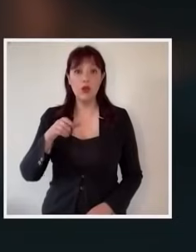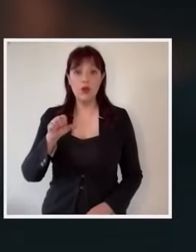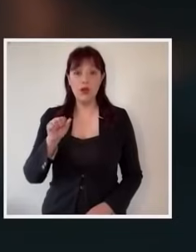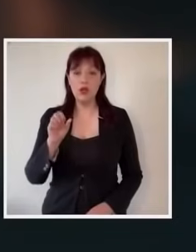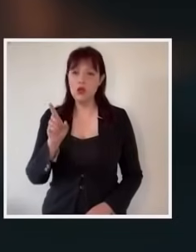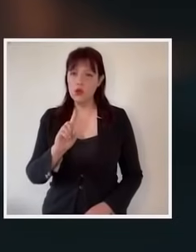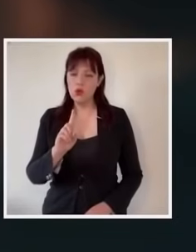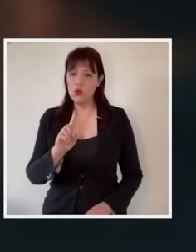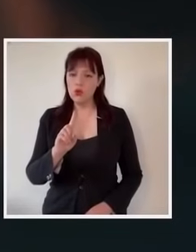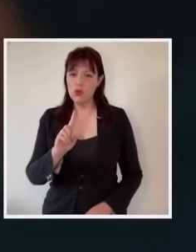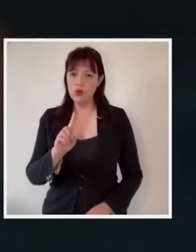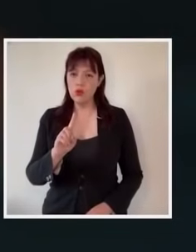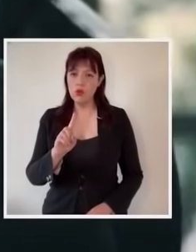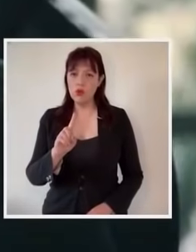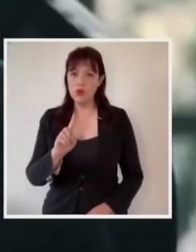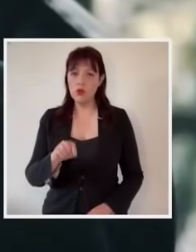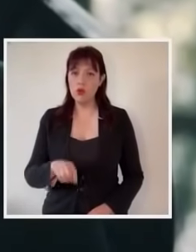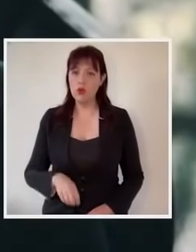Quiroga. ¿No?